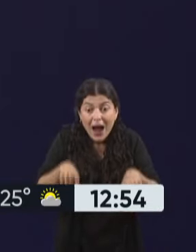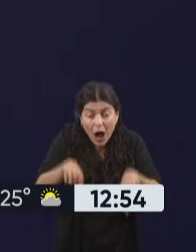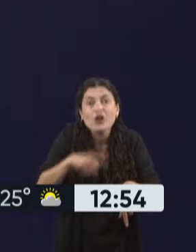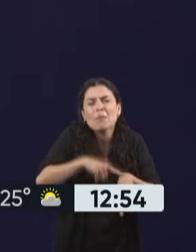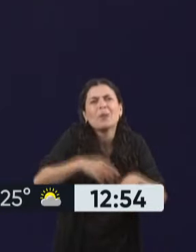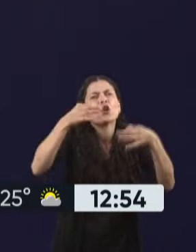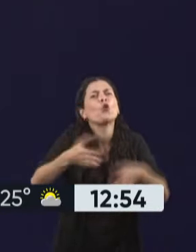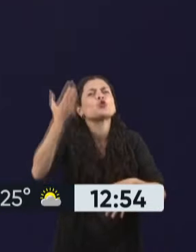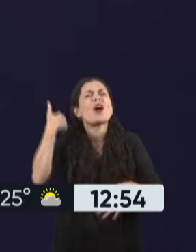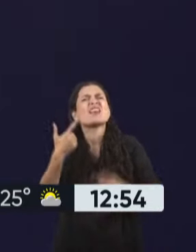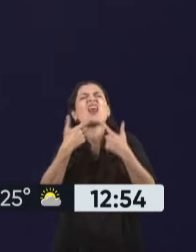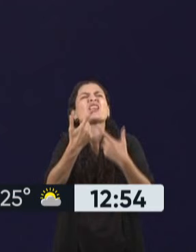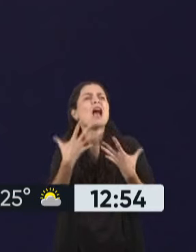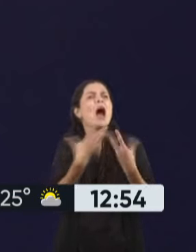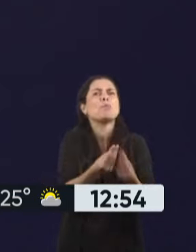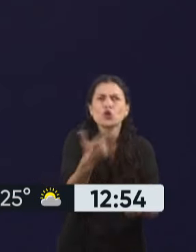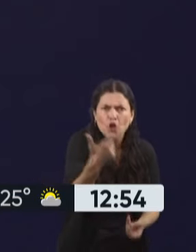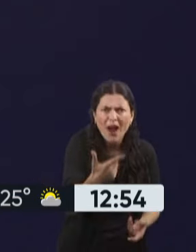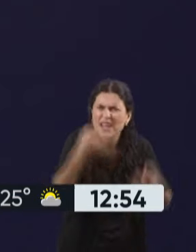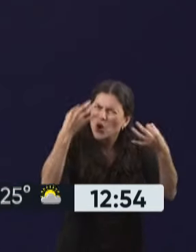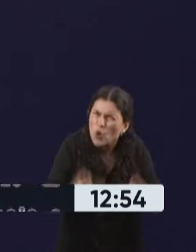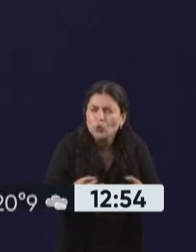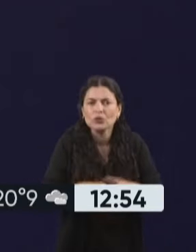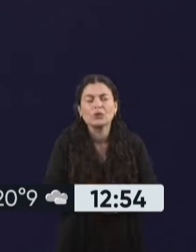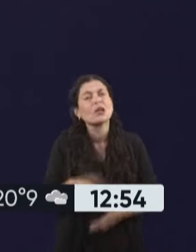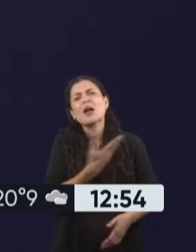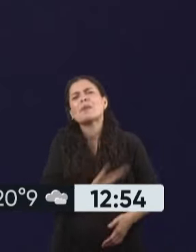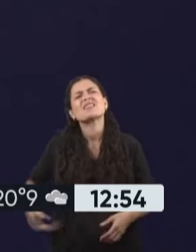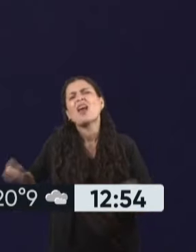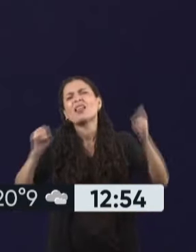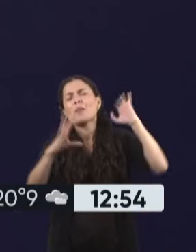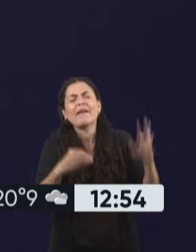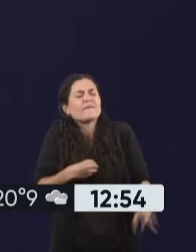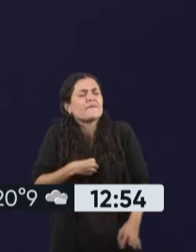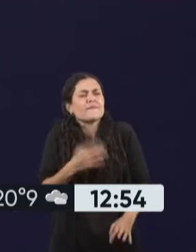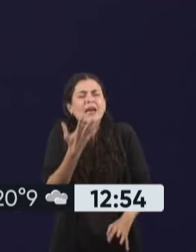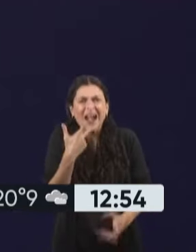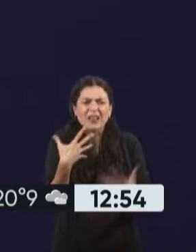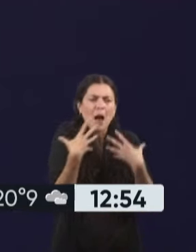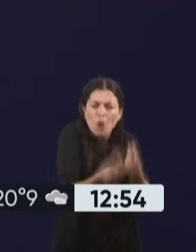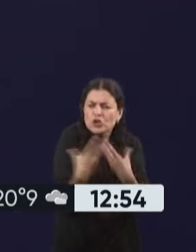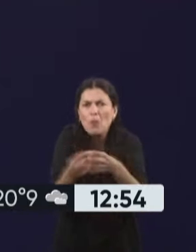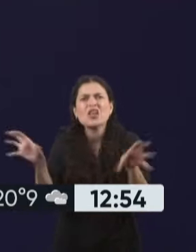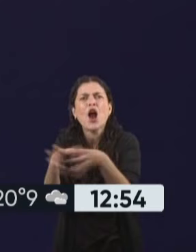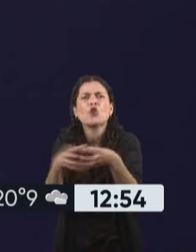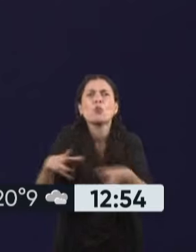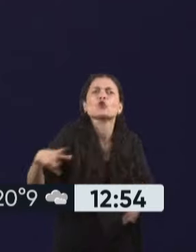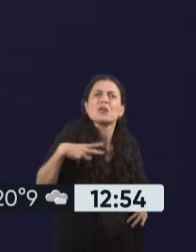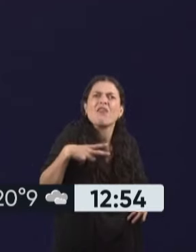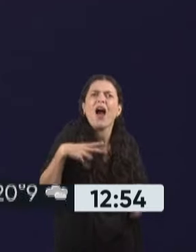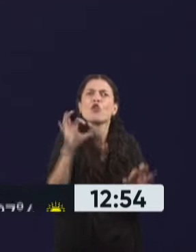emprendimiento. El presidente es un promotor nato de proyectos privados y... Bueno, bárbaro. No sé, no.